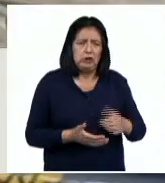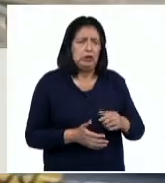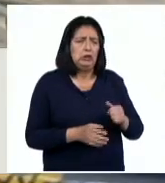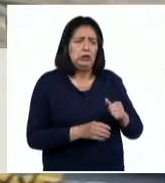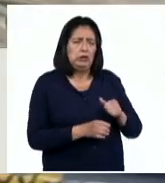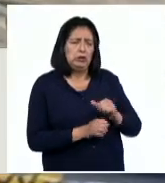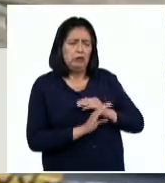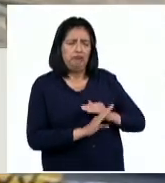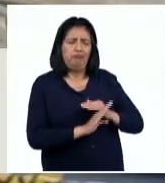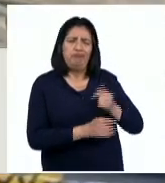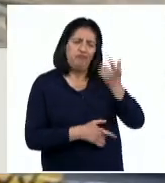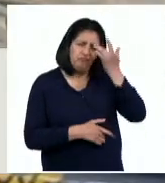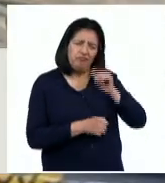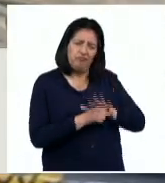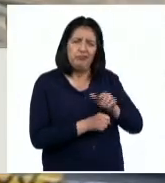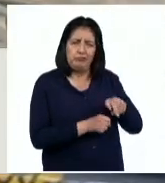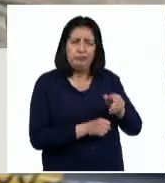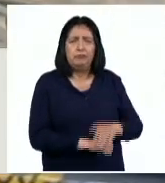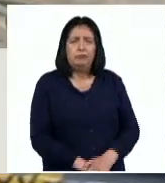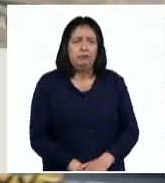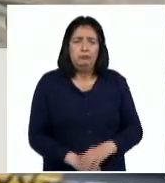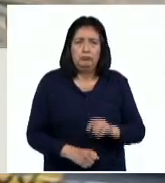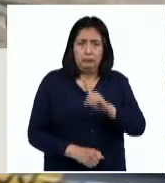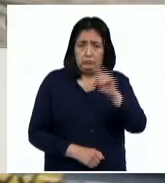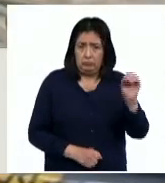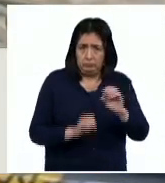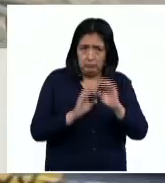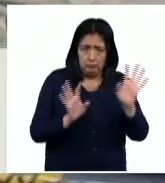descanso del coronavirus. 100 días